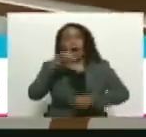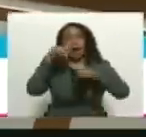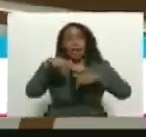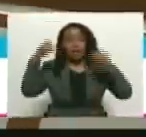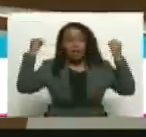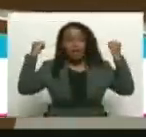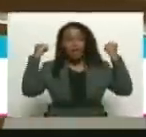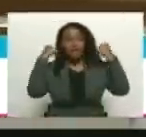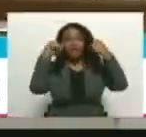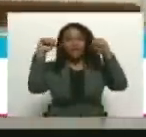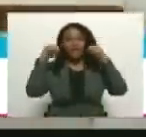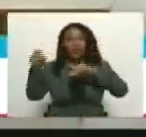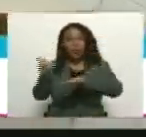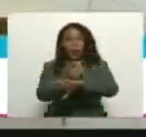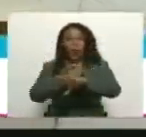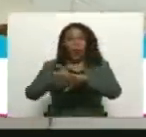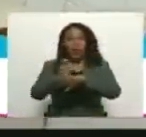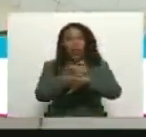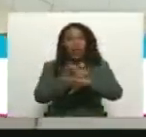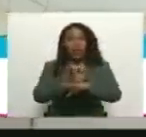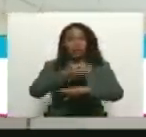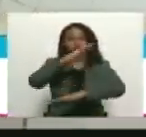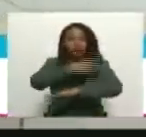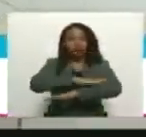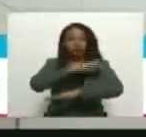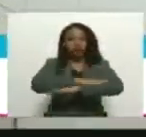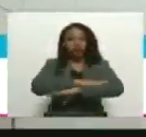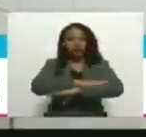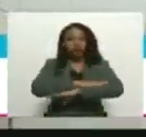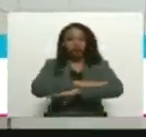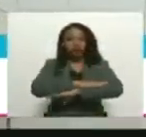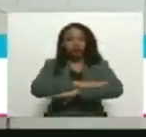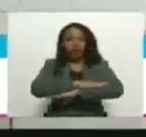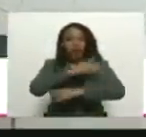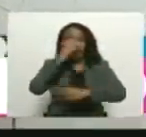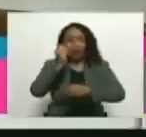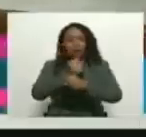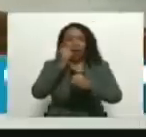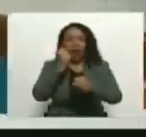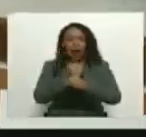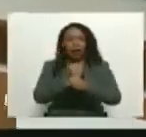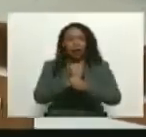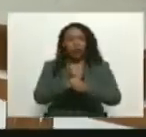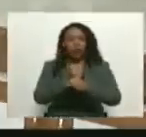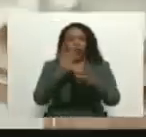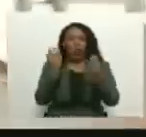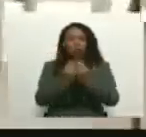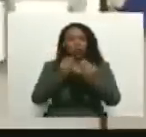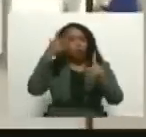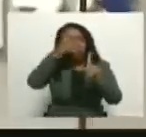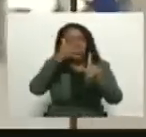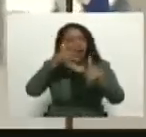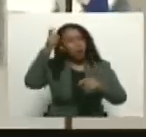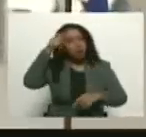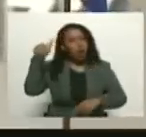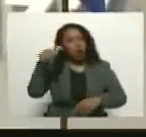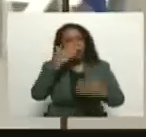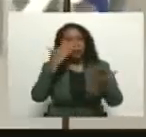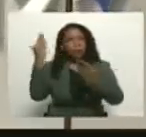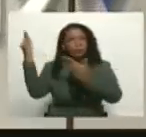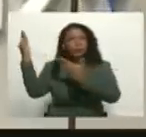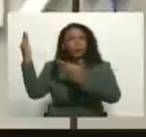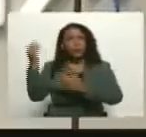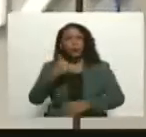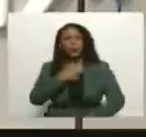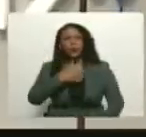ejercicio del gobierno obedencial, gobernando, por supuesto, con la orientación de nuestro pueblo organizado. Yo